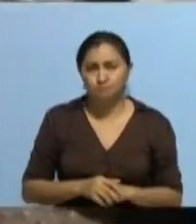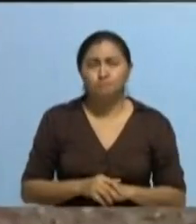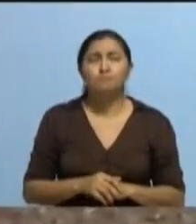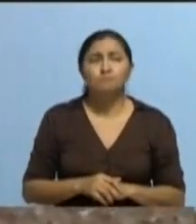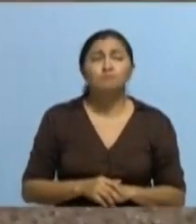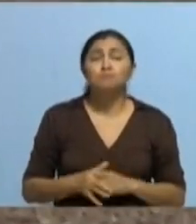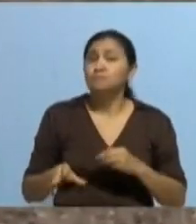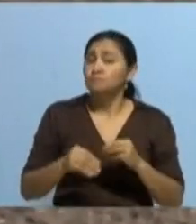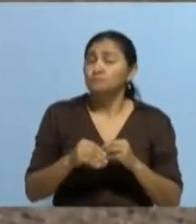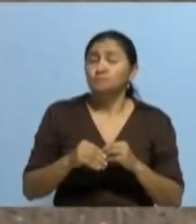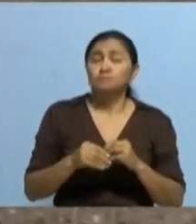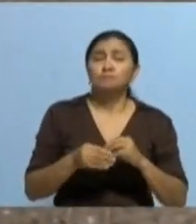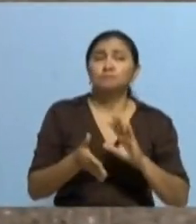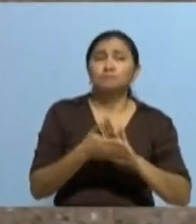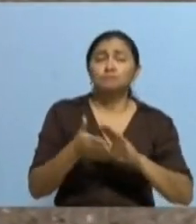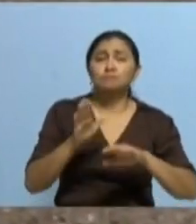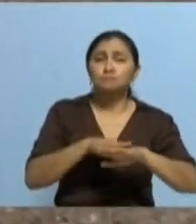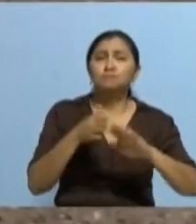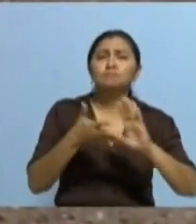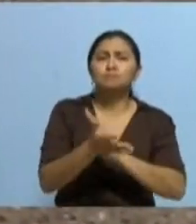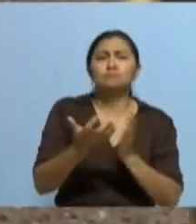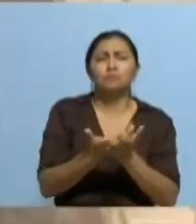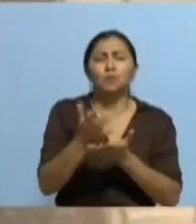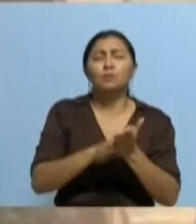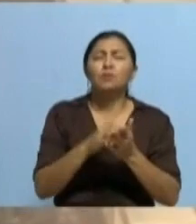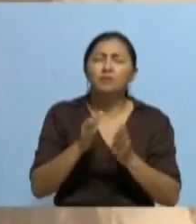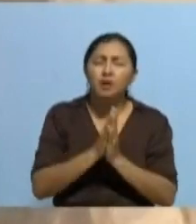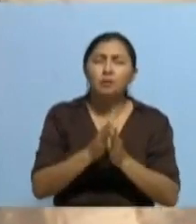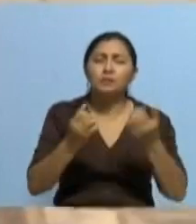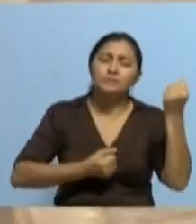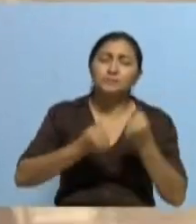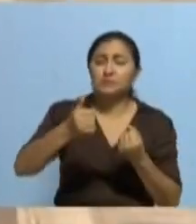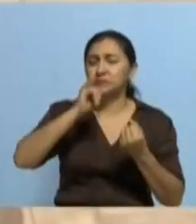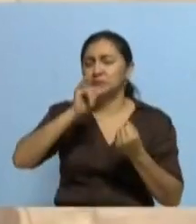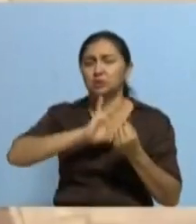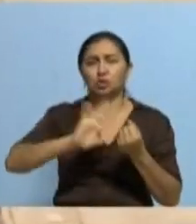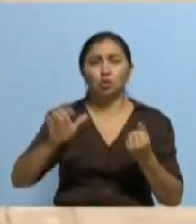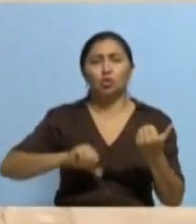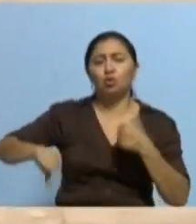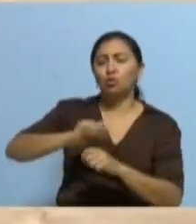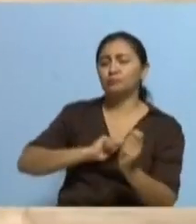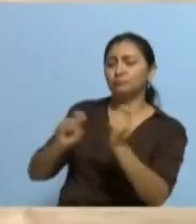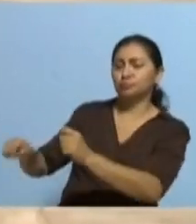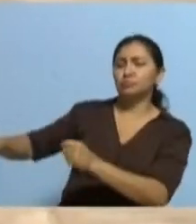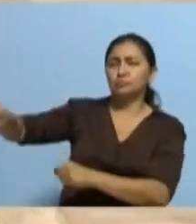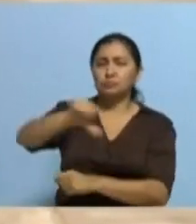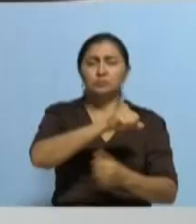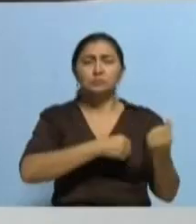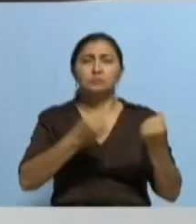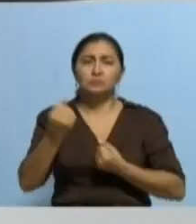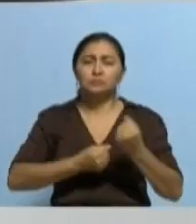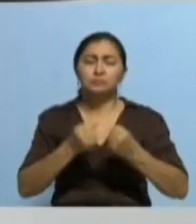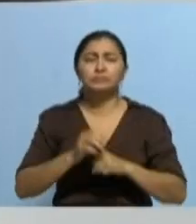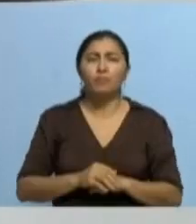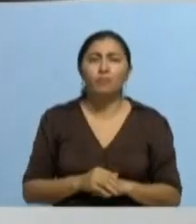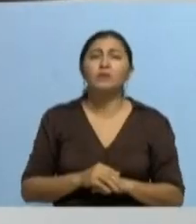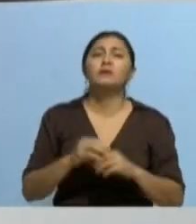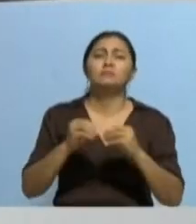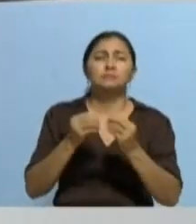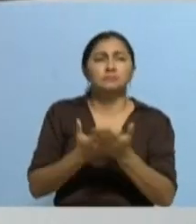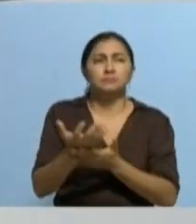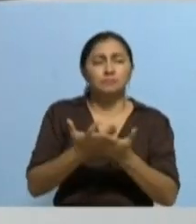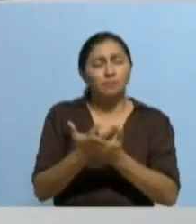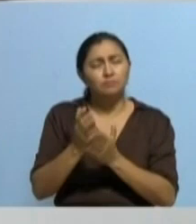Asimismo, recomiendan no manejar bajo los efectos del alcohol o nombrar a un conductor elegido. La recomendación también es